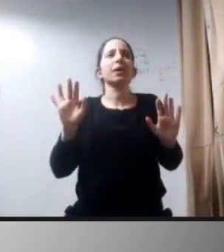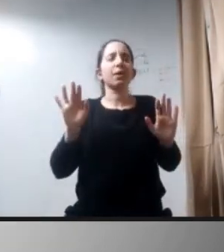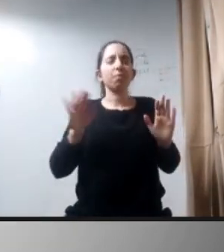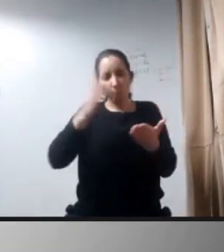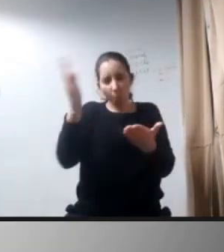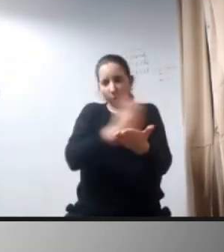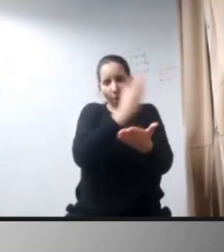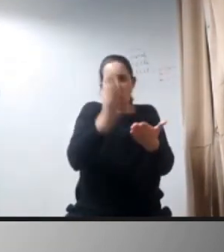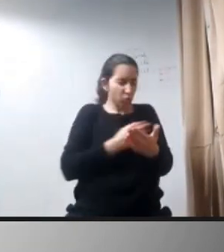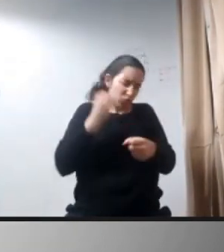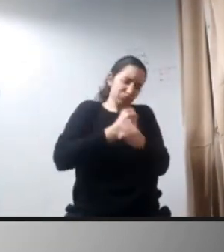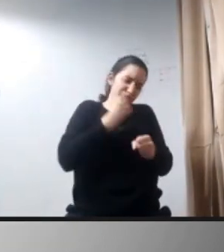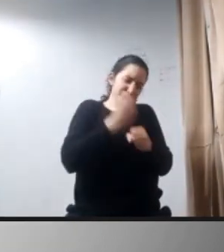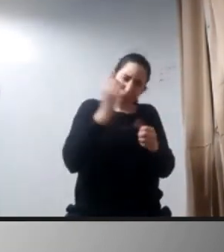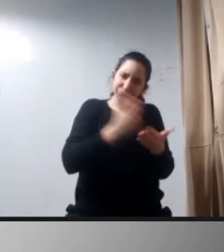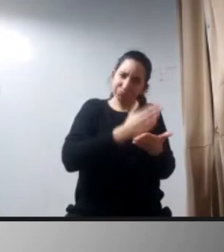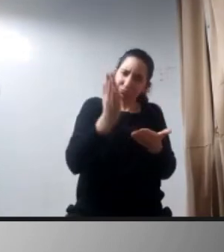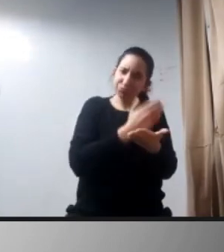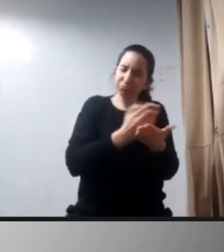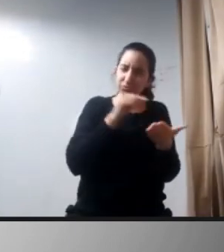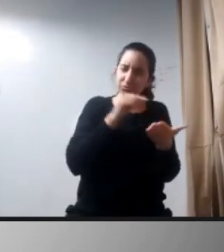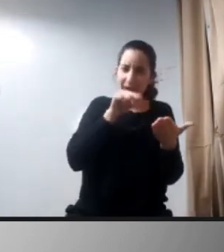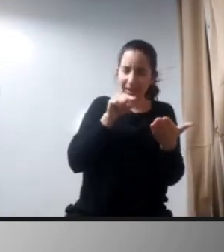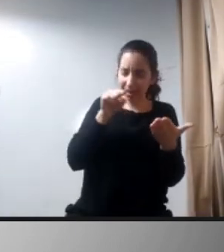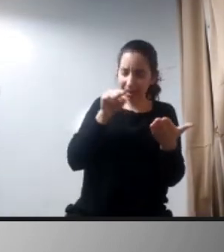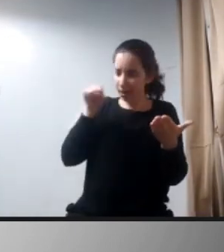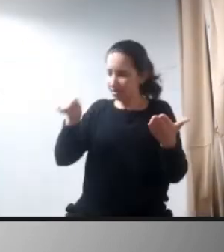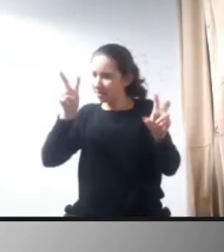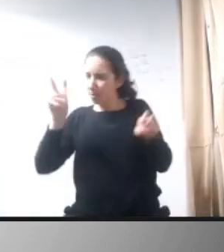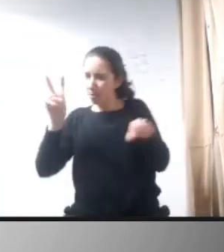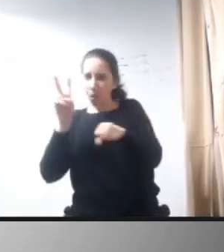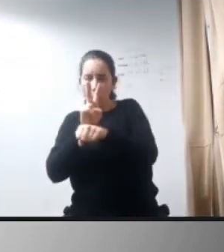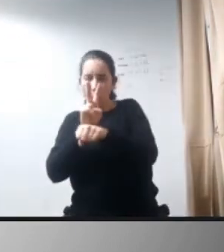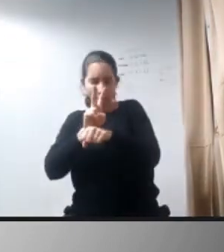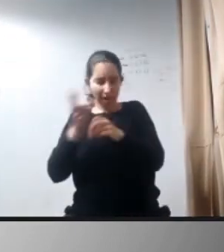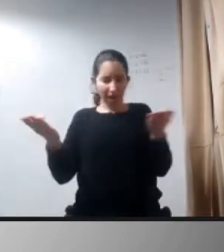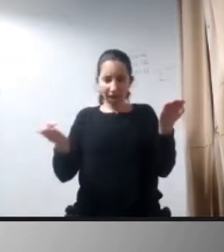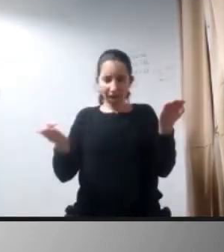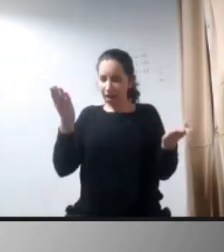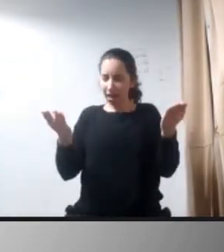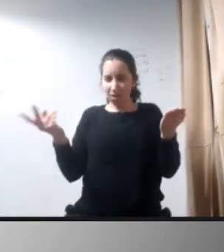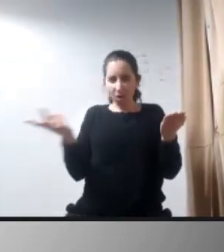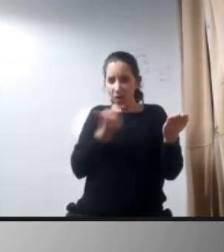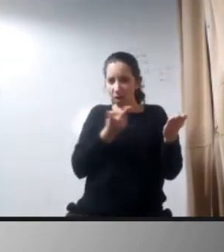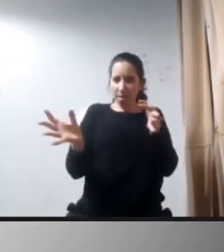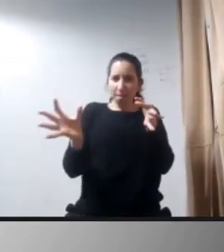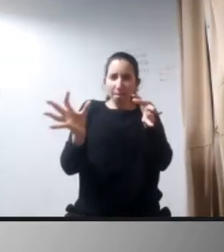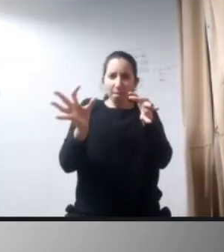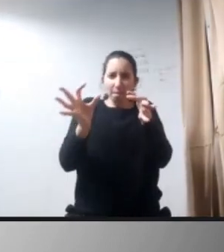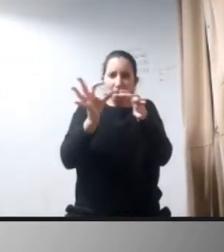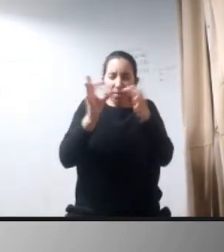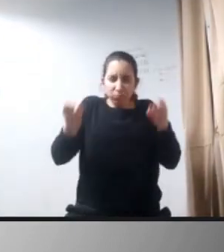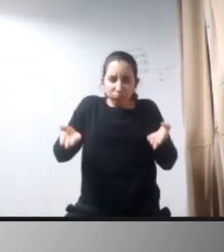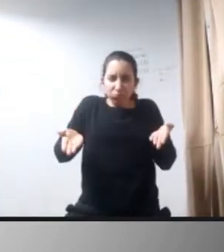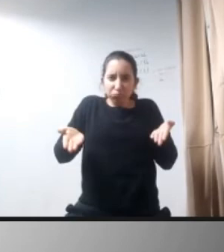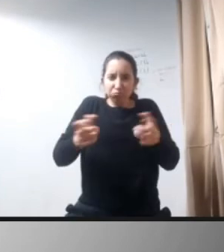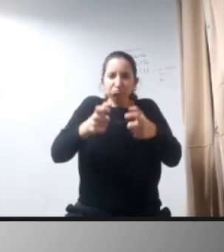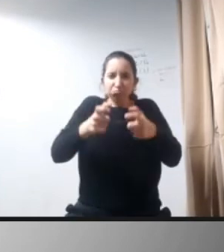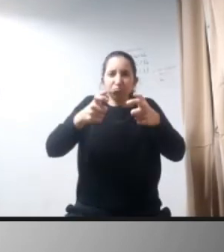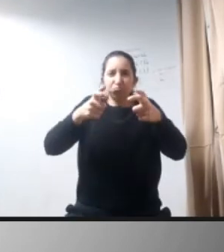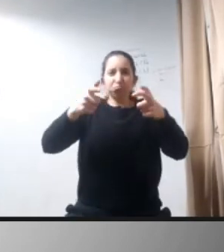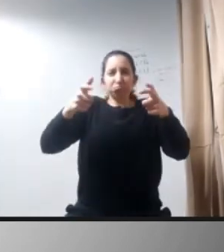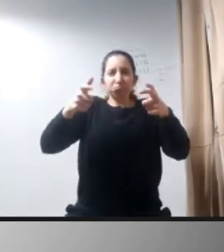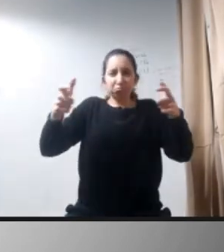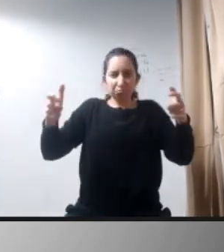lo que le llaman la producción, y todo lo que tiene que ver con el cuidado. Se aumentó muchísimo, está abarcando cada vez